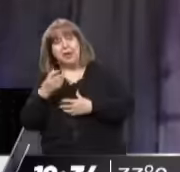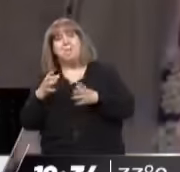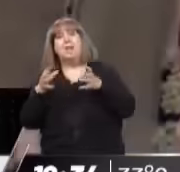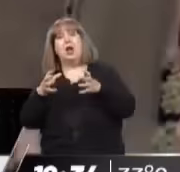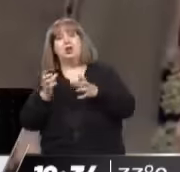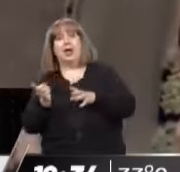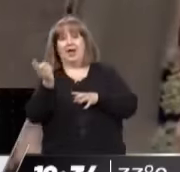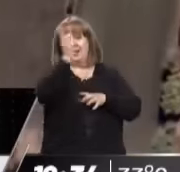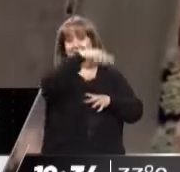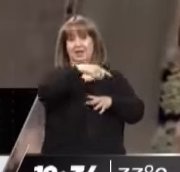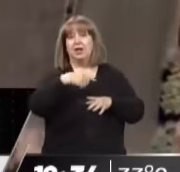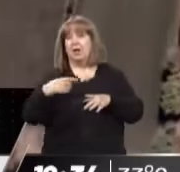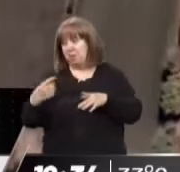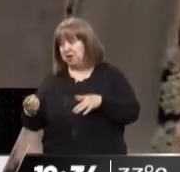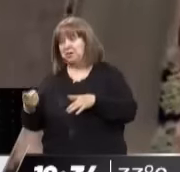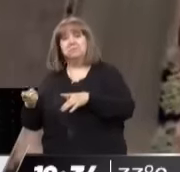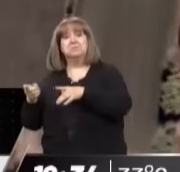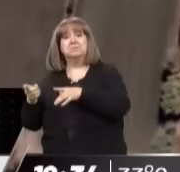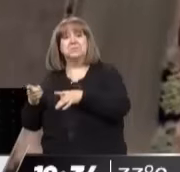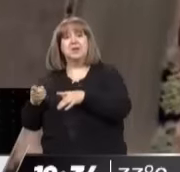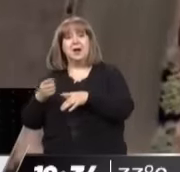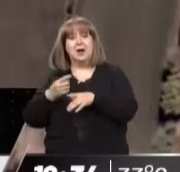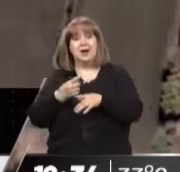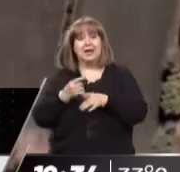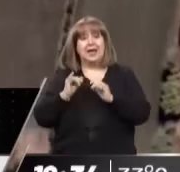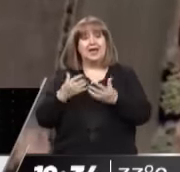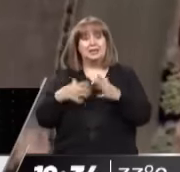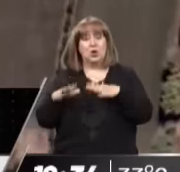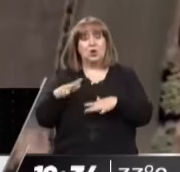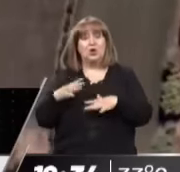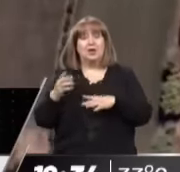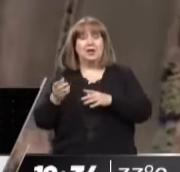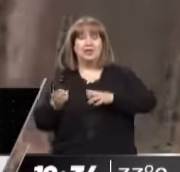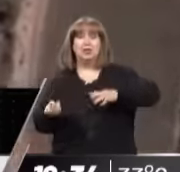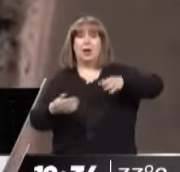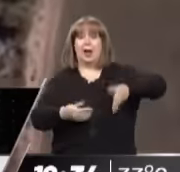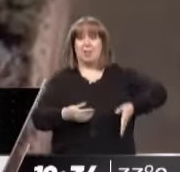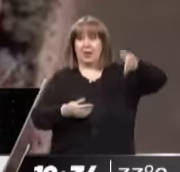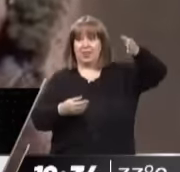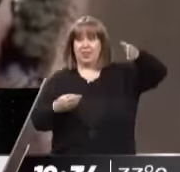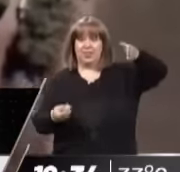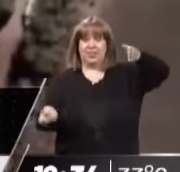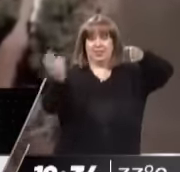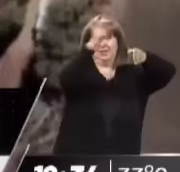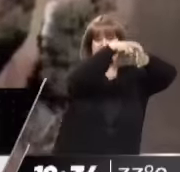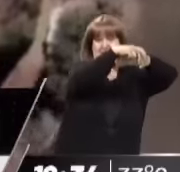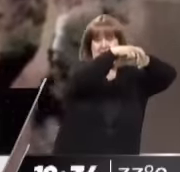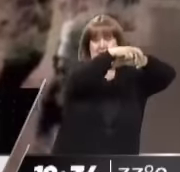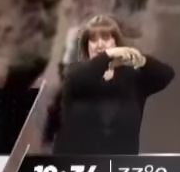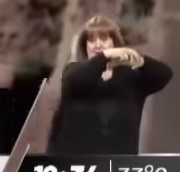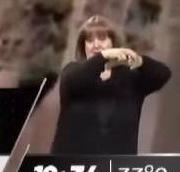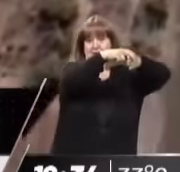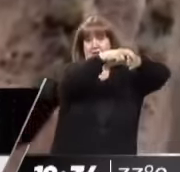del Valle de Uco, para que nos cuente, a partir de esta introducción, ¿qué más se sabe? Miguel, ¿qué